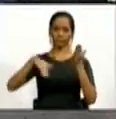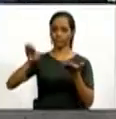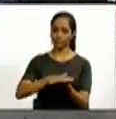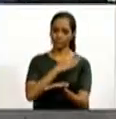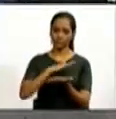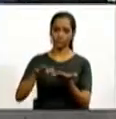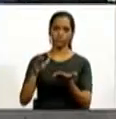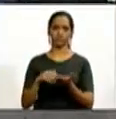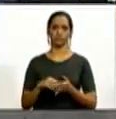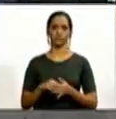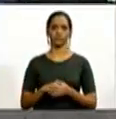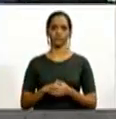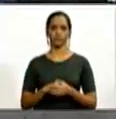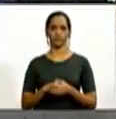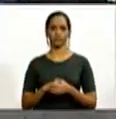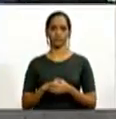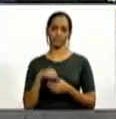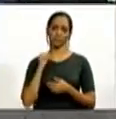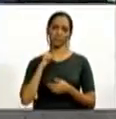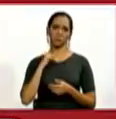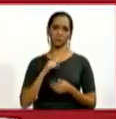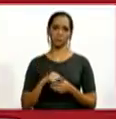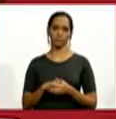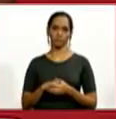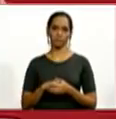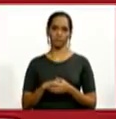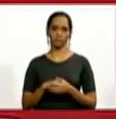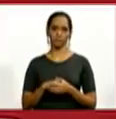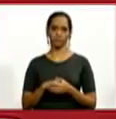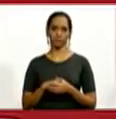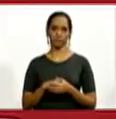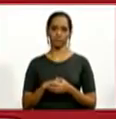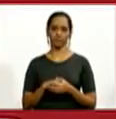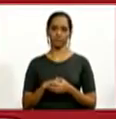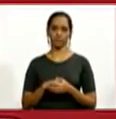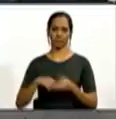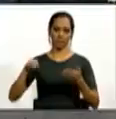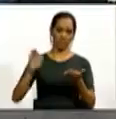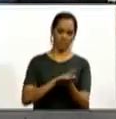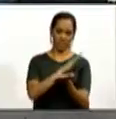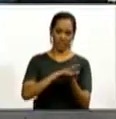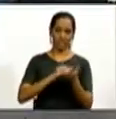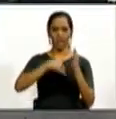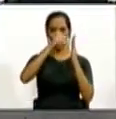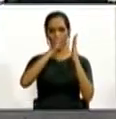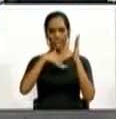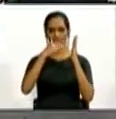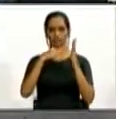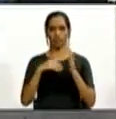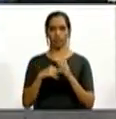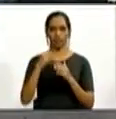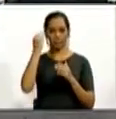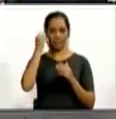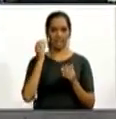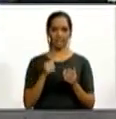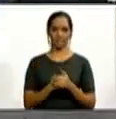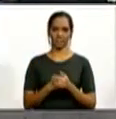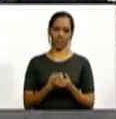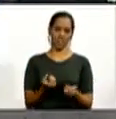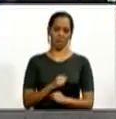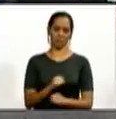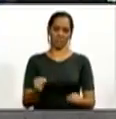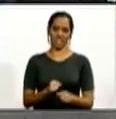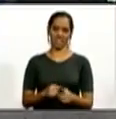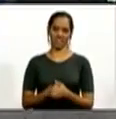Frisar eterna... y pintar. Sí. Frisar y pintar. Frisar y pintar, claro. Frisar tú. Y pintar. Sí, porque... Pero imagínate que Pinci después echa el friso. Bueno,